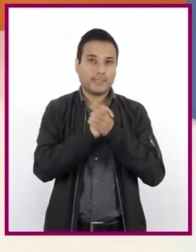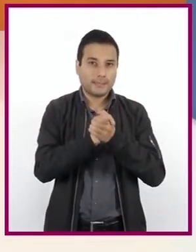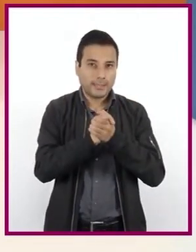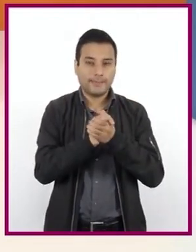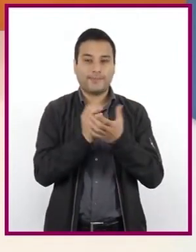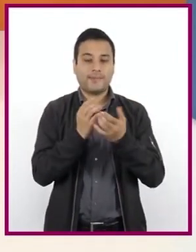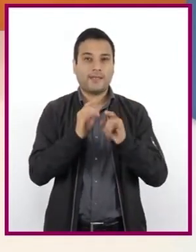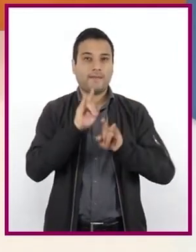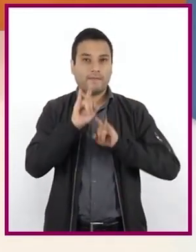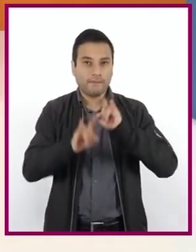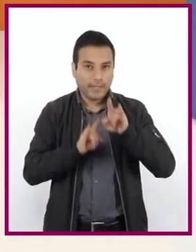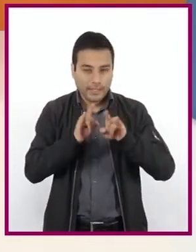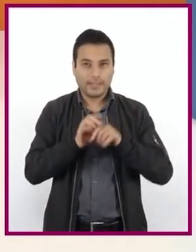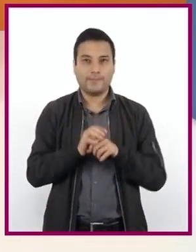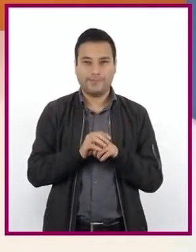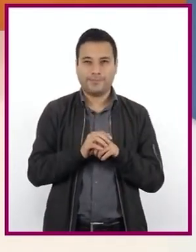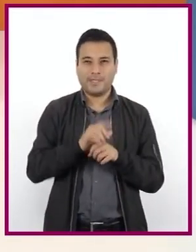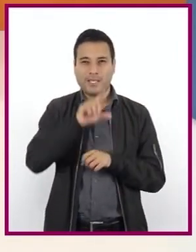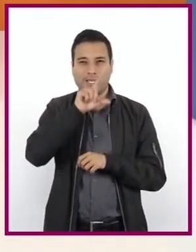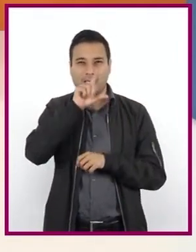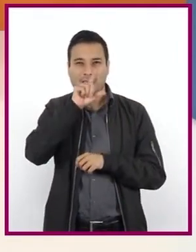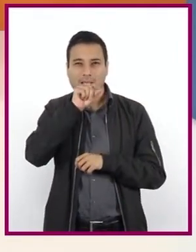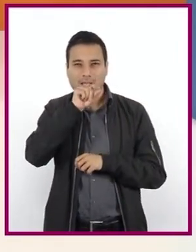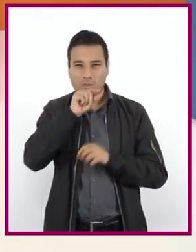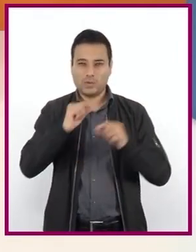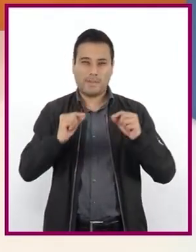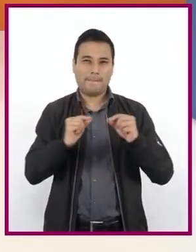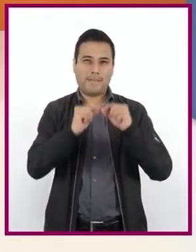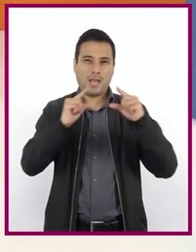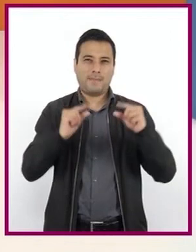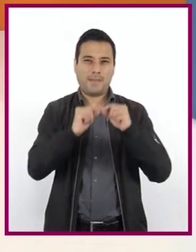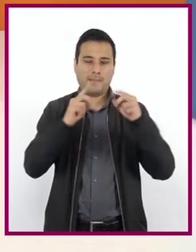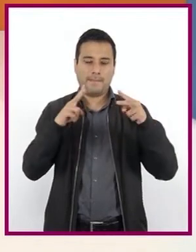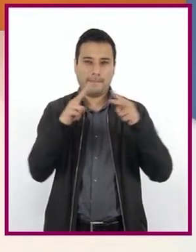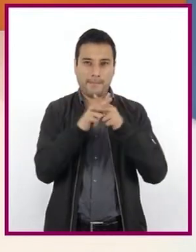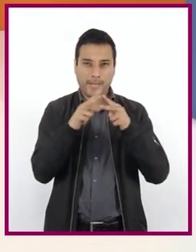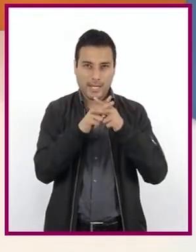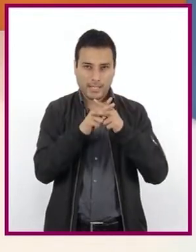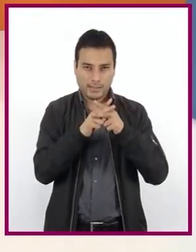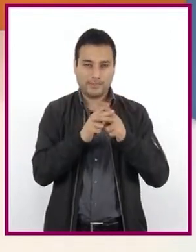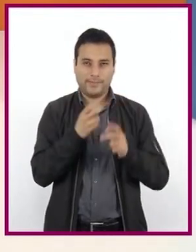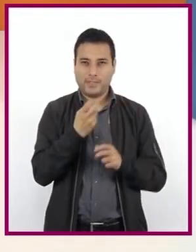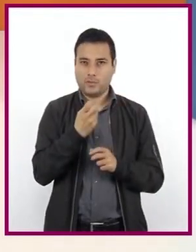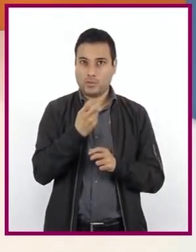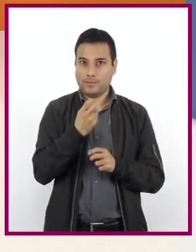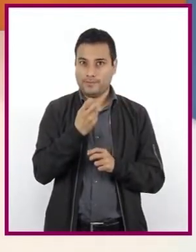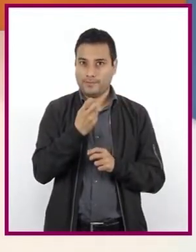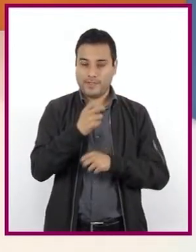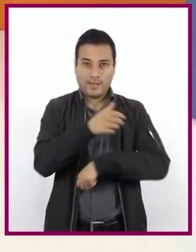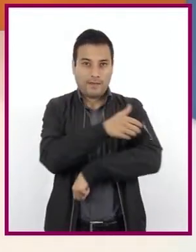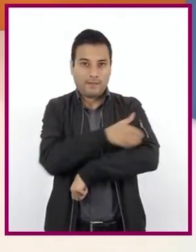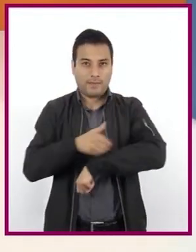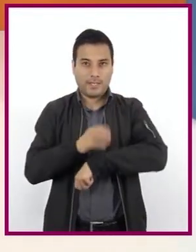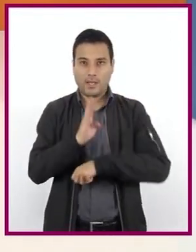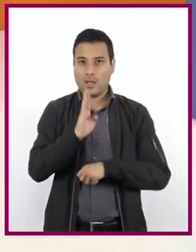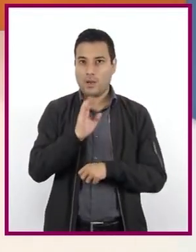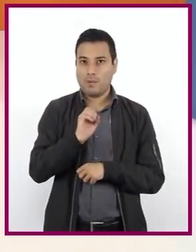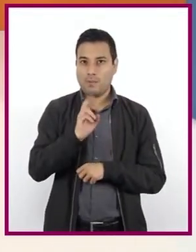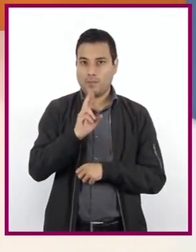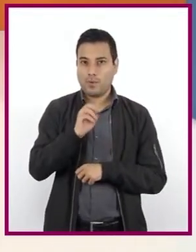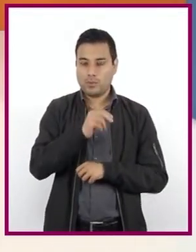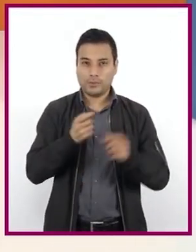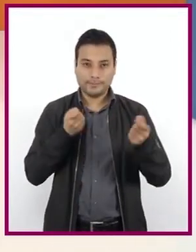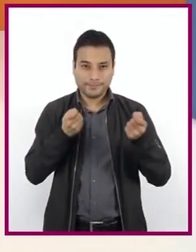las peleas de gallo fue otro tema de interés para la corona borbónica. En este sentido,